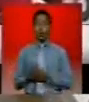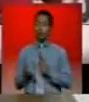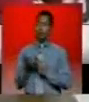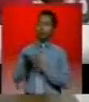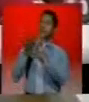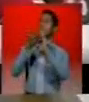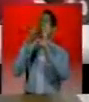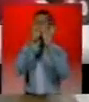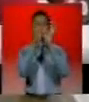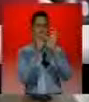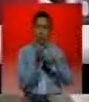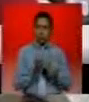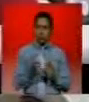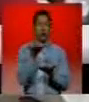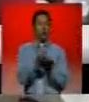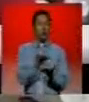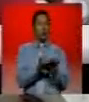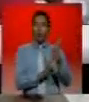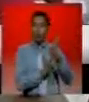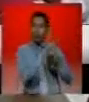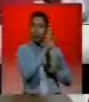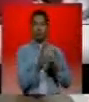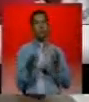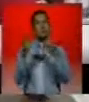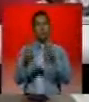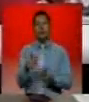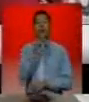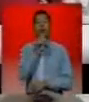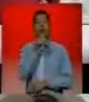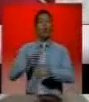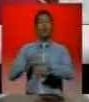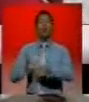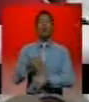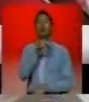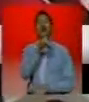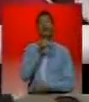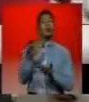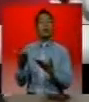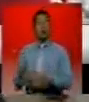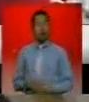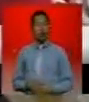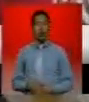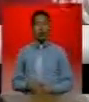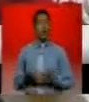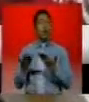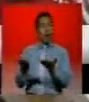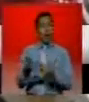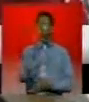esa reactivación económica, productiva, pero también responsabilidades. Ahí había hoteles de